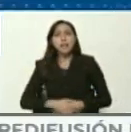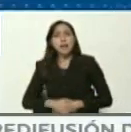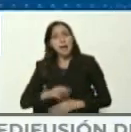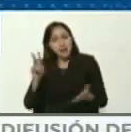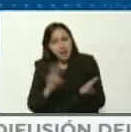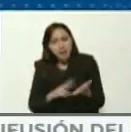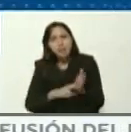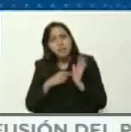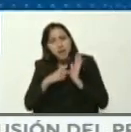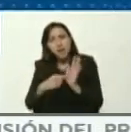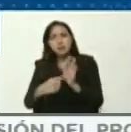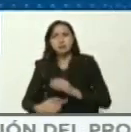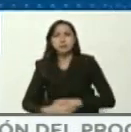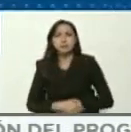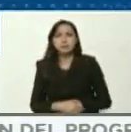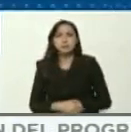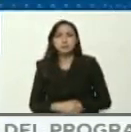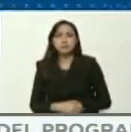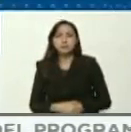honestidad.